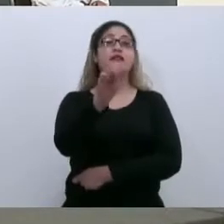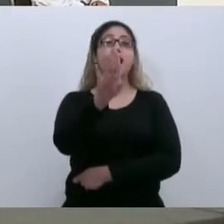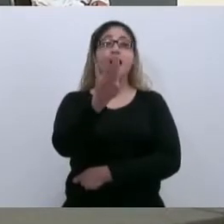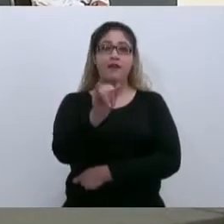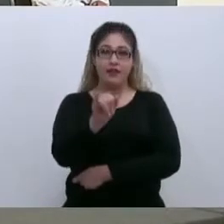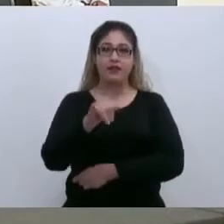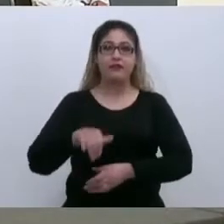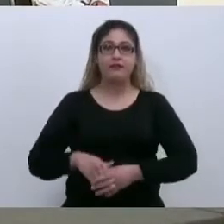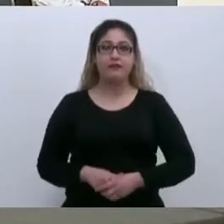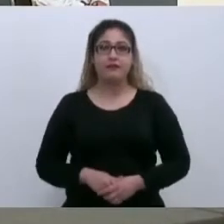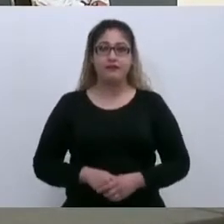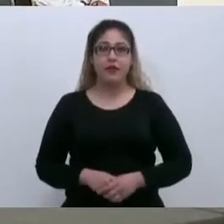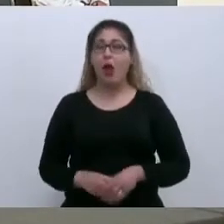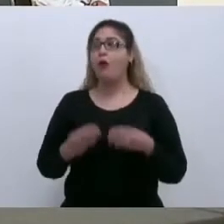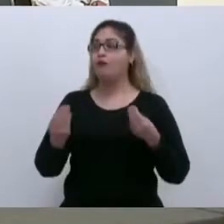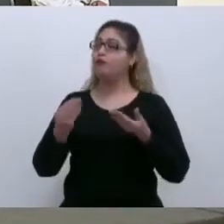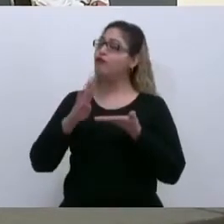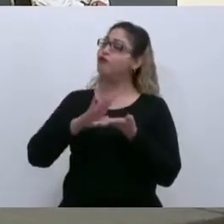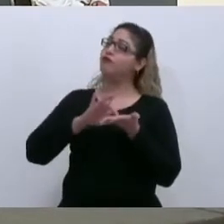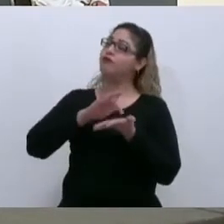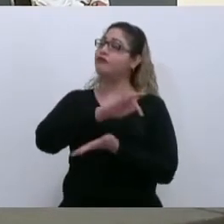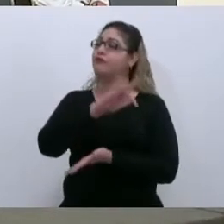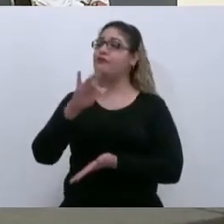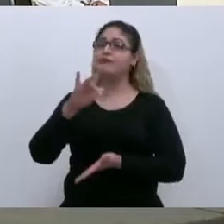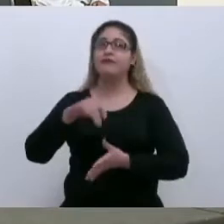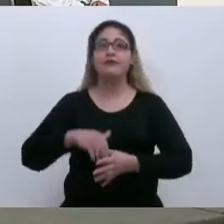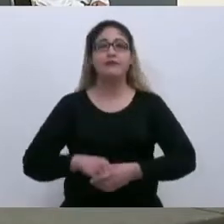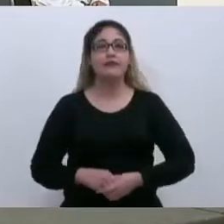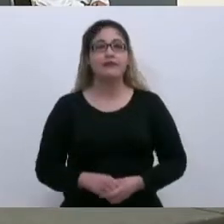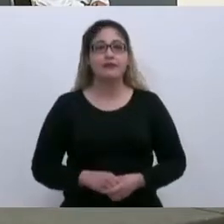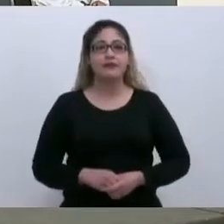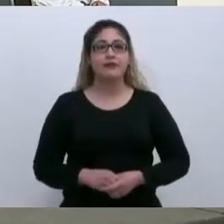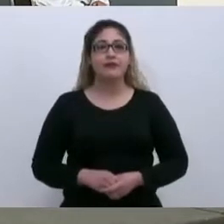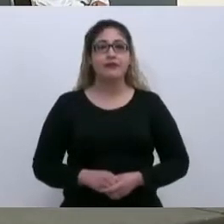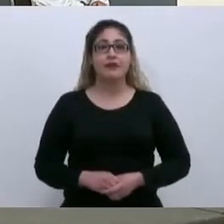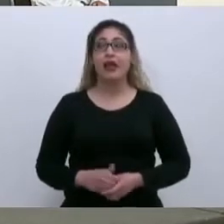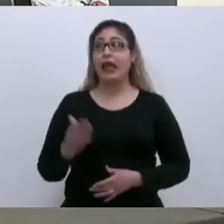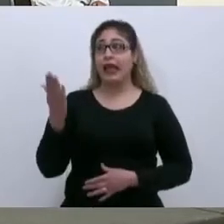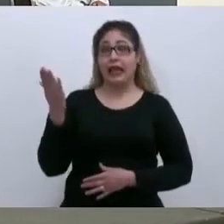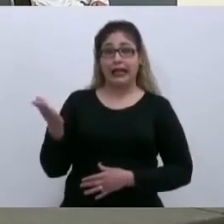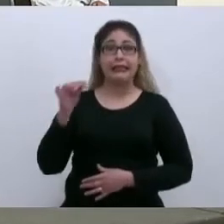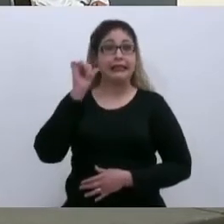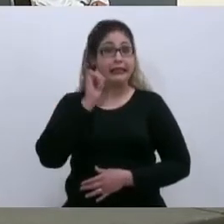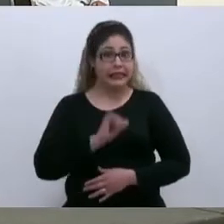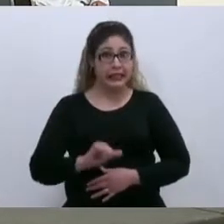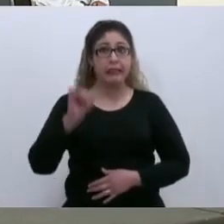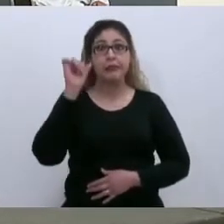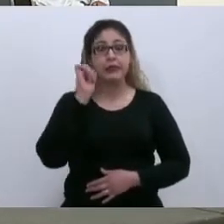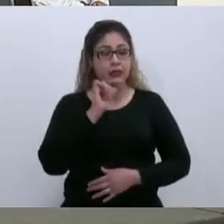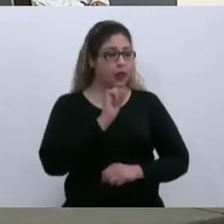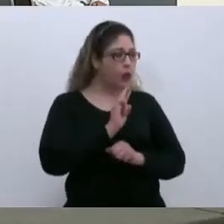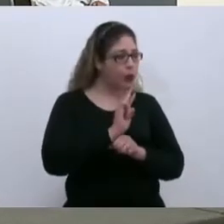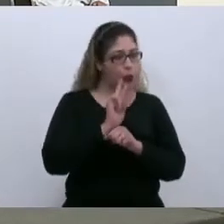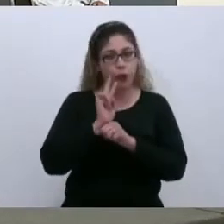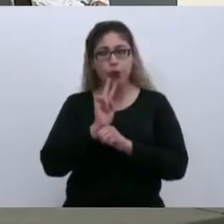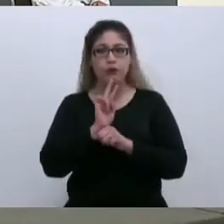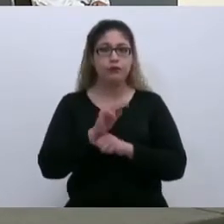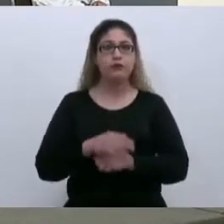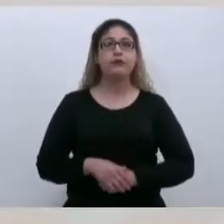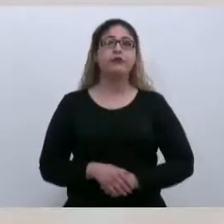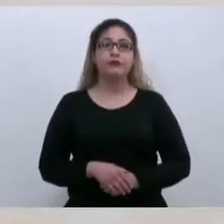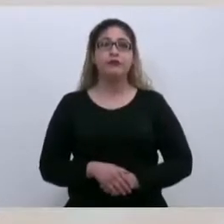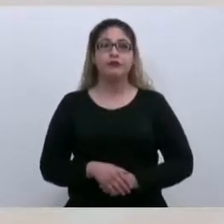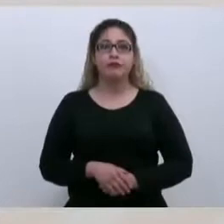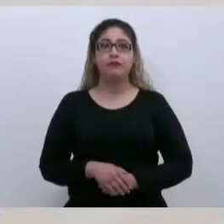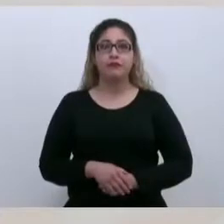recibido del INSABI. En Durango podemos decir que la firma, la adhesión del gobierno del